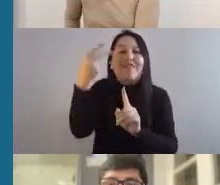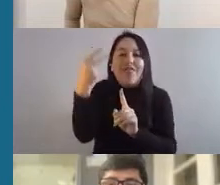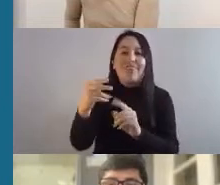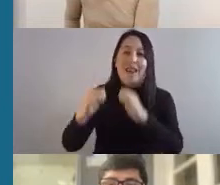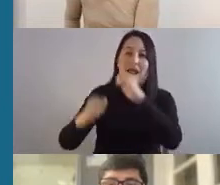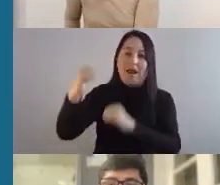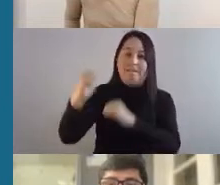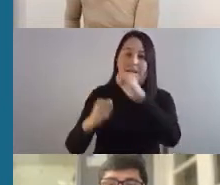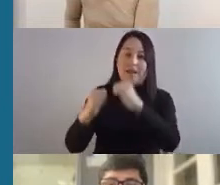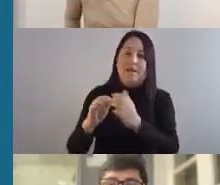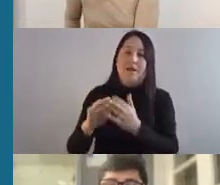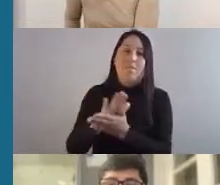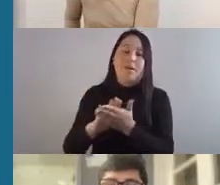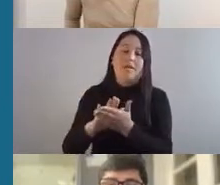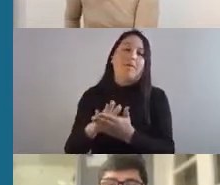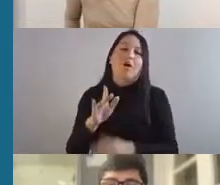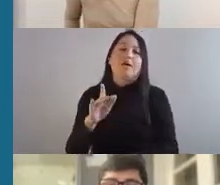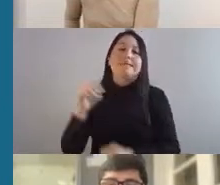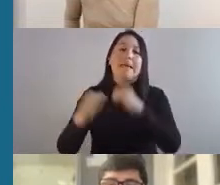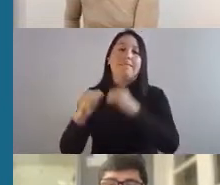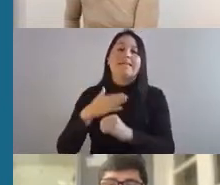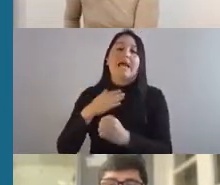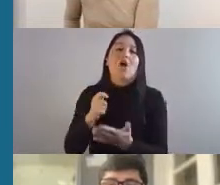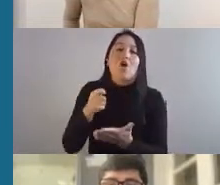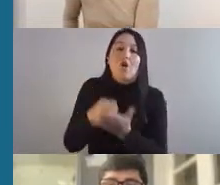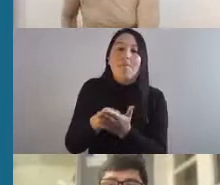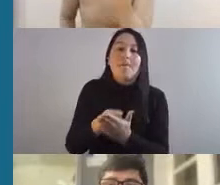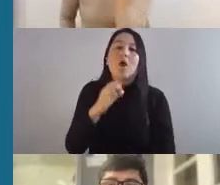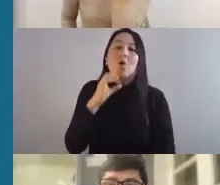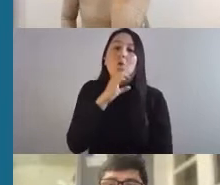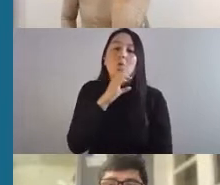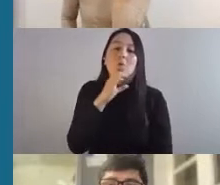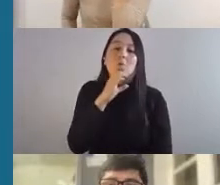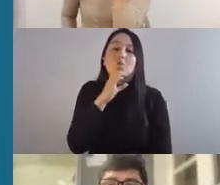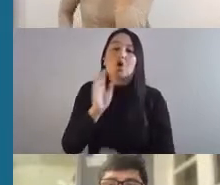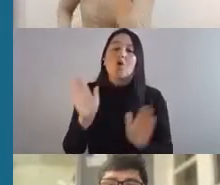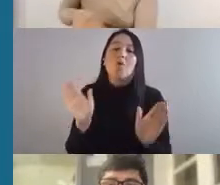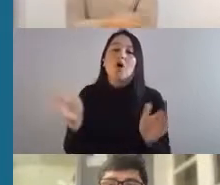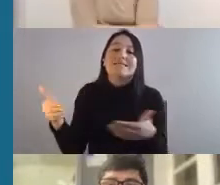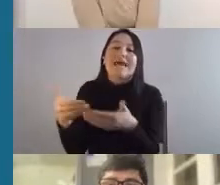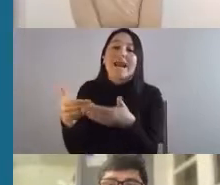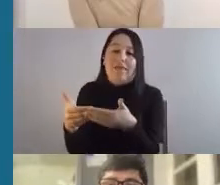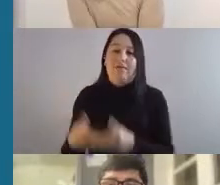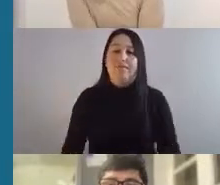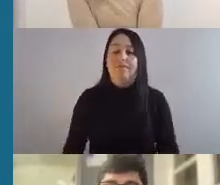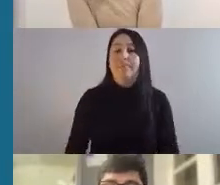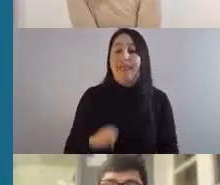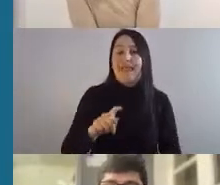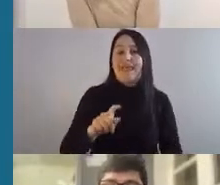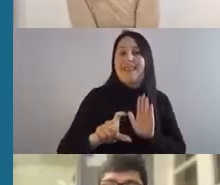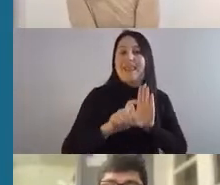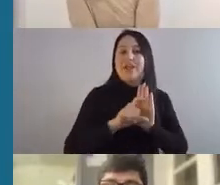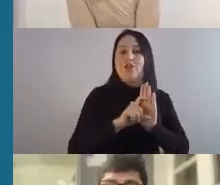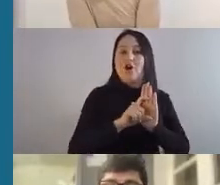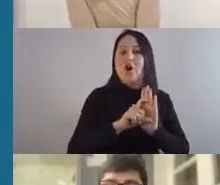sea cerrado, ¿ya? Este curso tiene código CENSE, por lo cual se